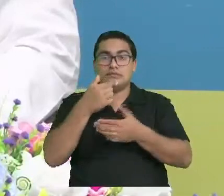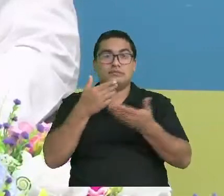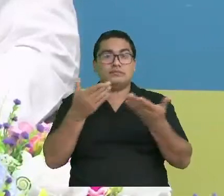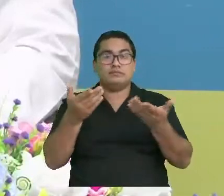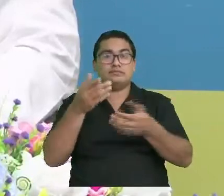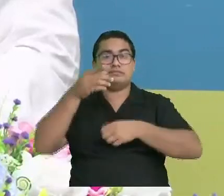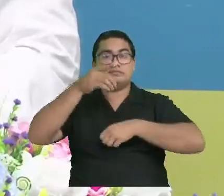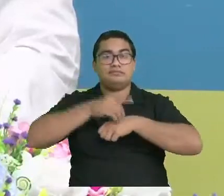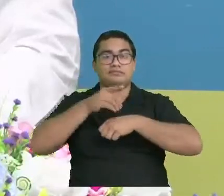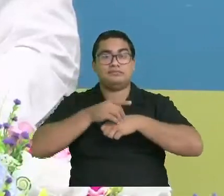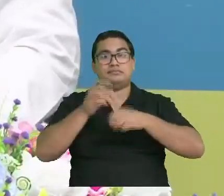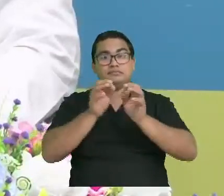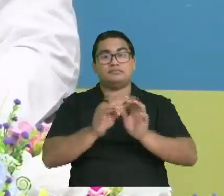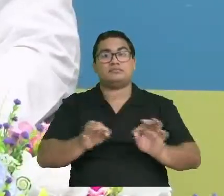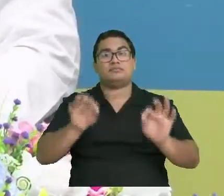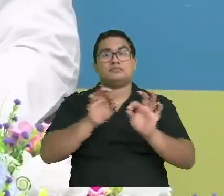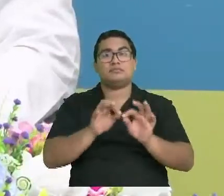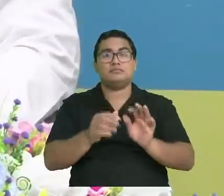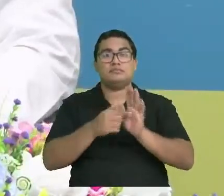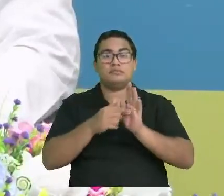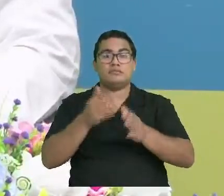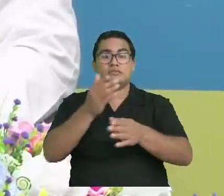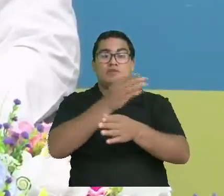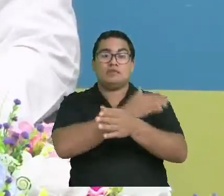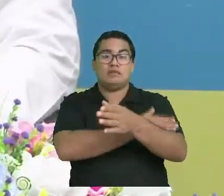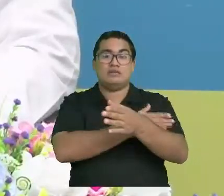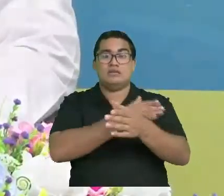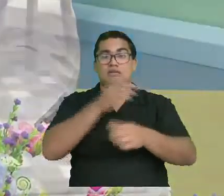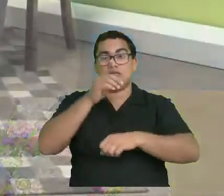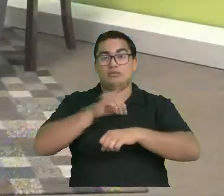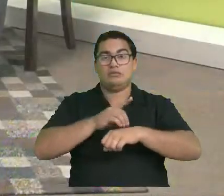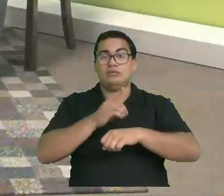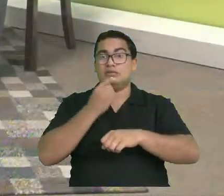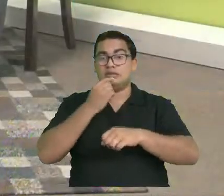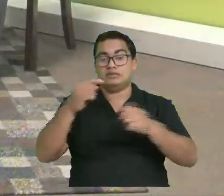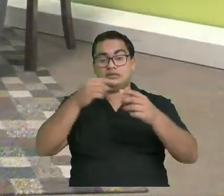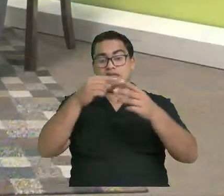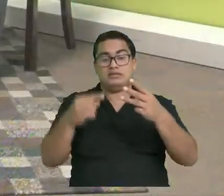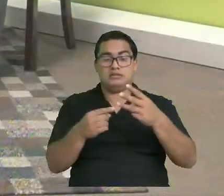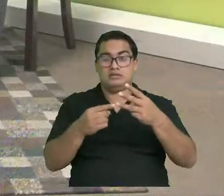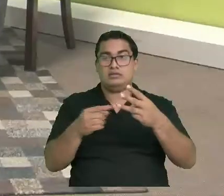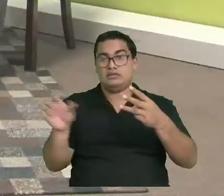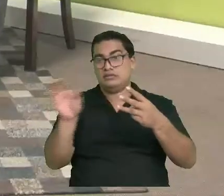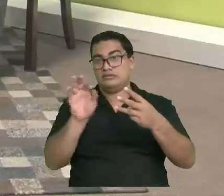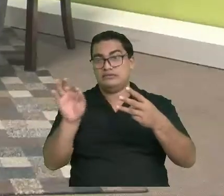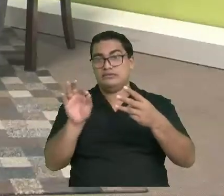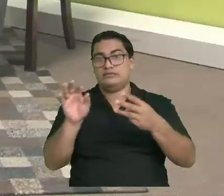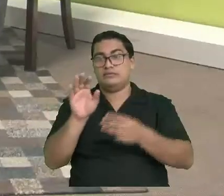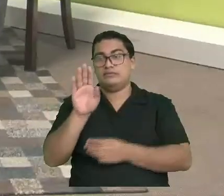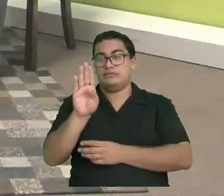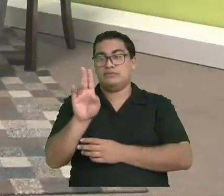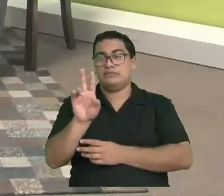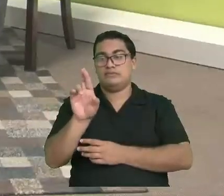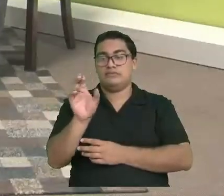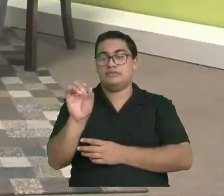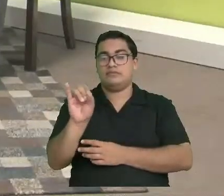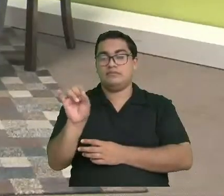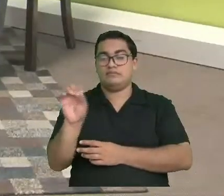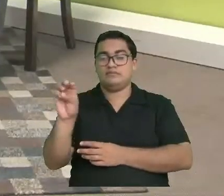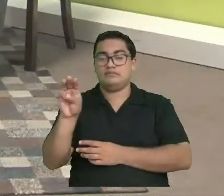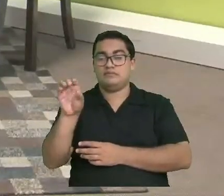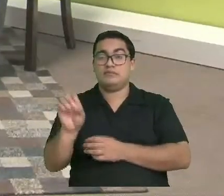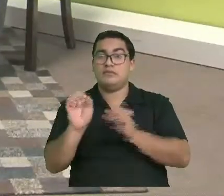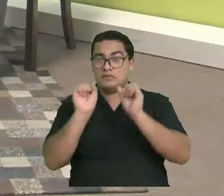de ansiedad. Precisamente usted nos decía en la primera parte del programa que hay tres etapas del bruxismo. ¿Qué daños